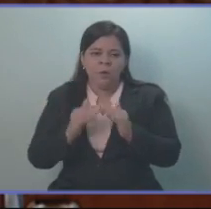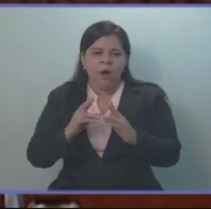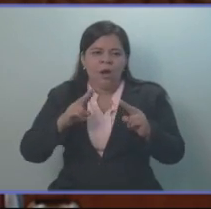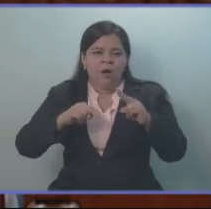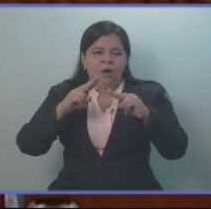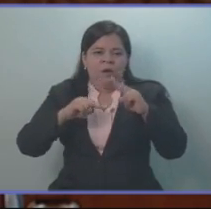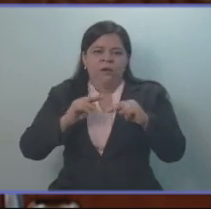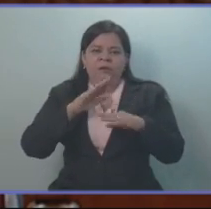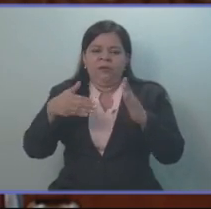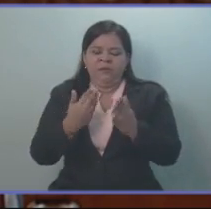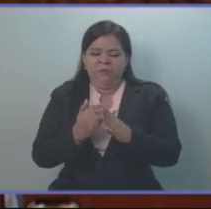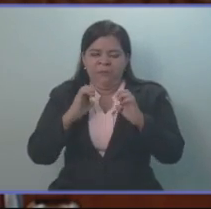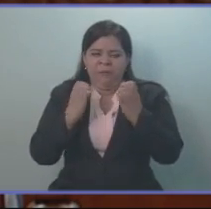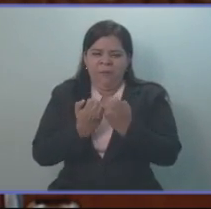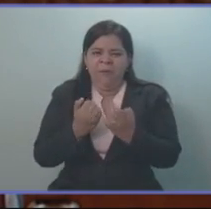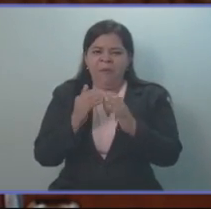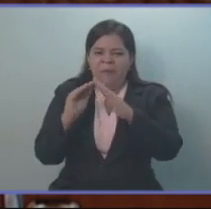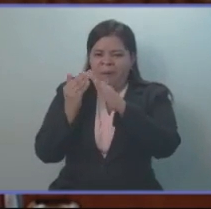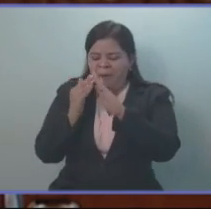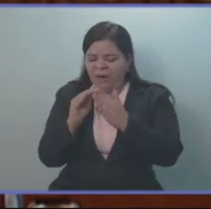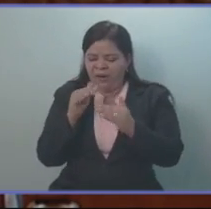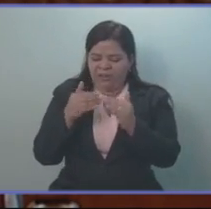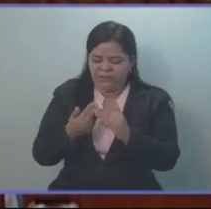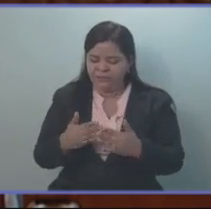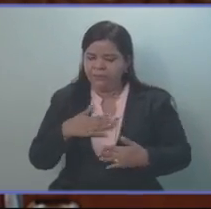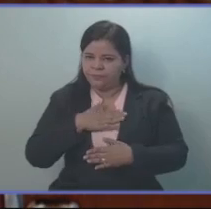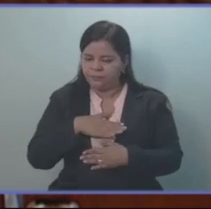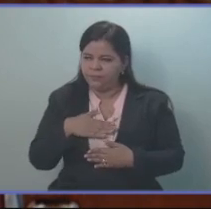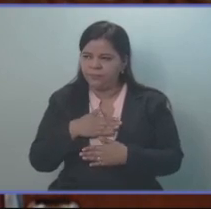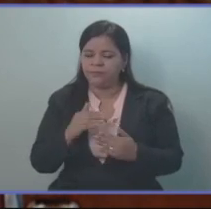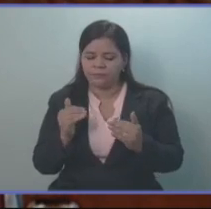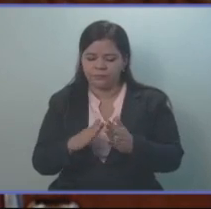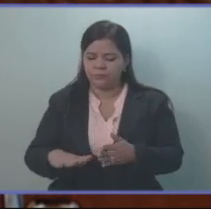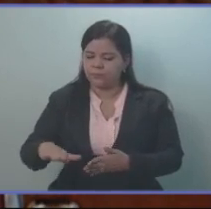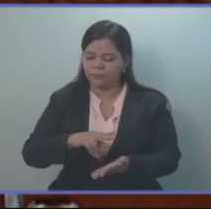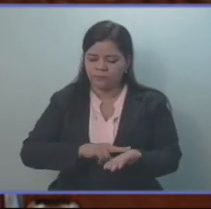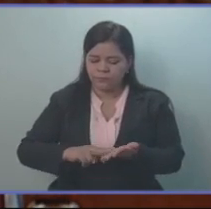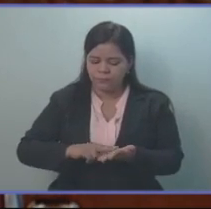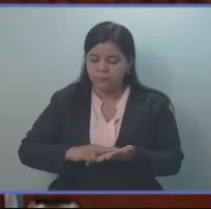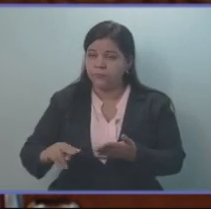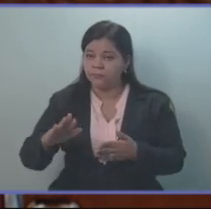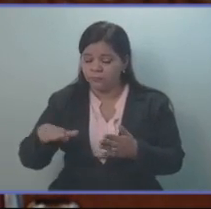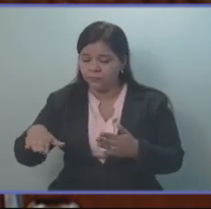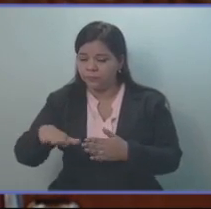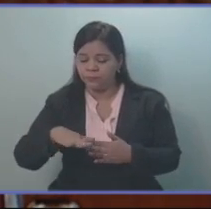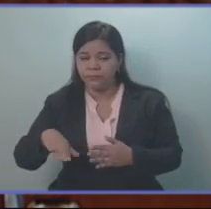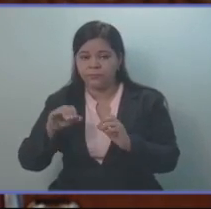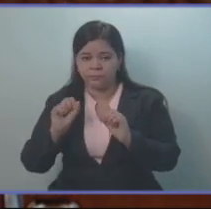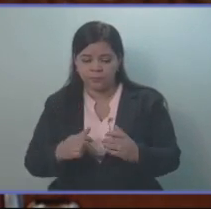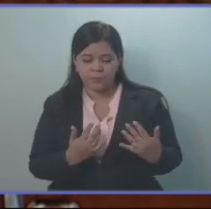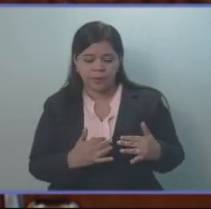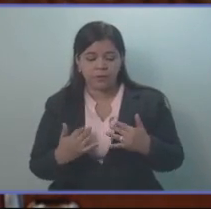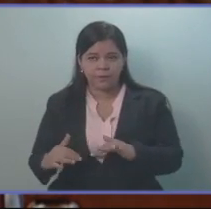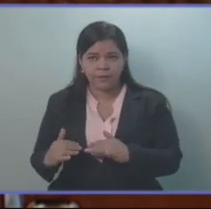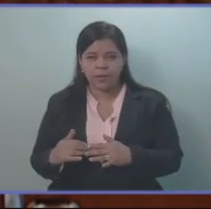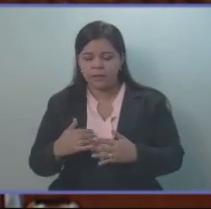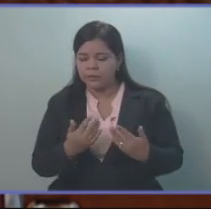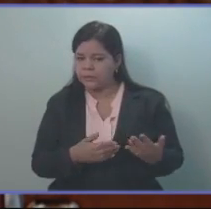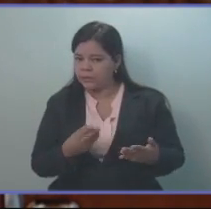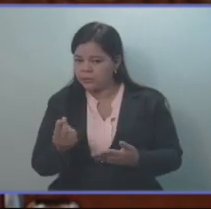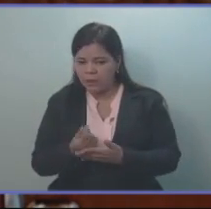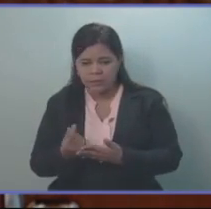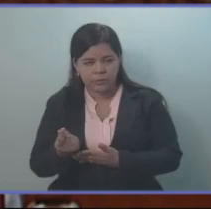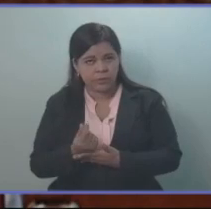construcciones de los equipamientos comunitarios recreativos, zonas verdes y los espacios para las actividades económicas necesarias para